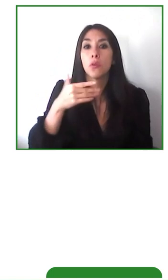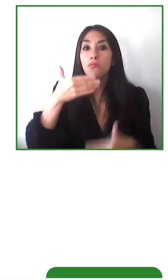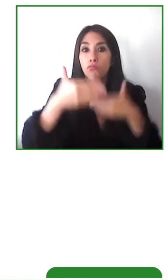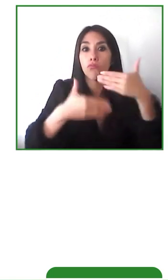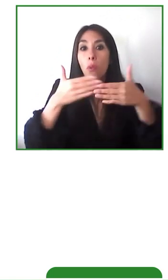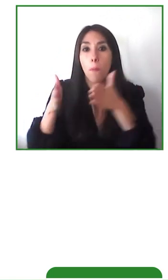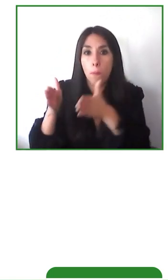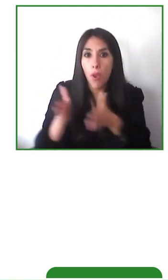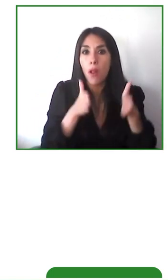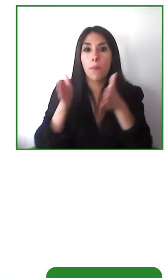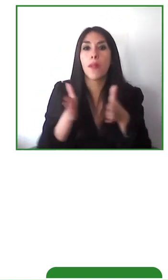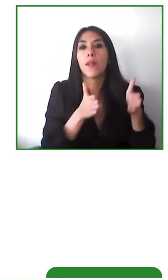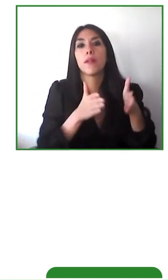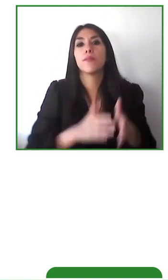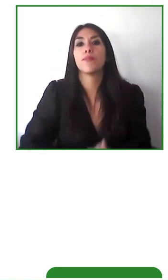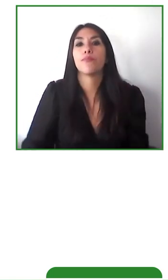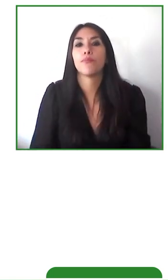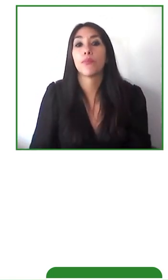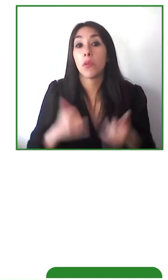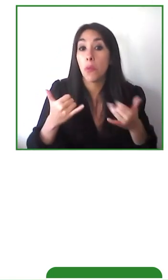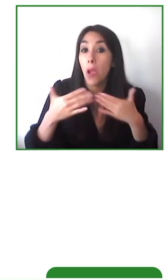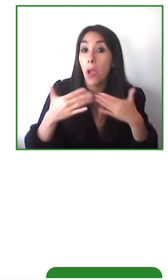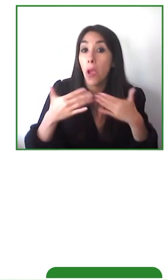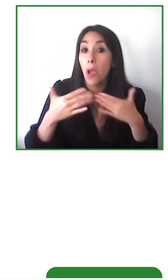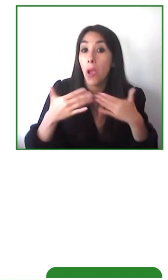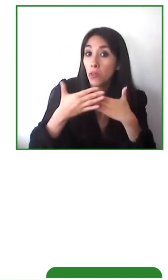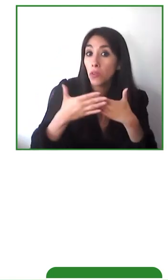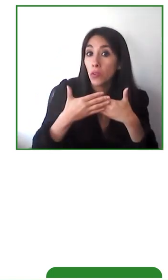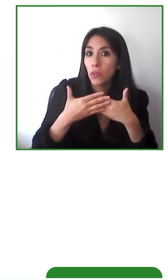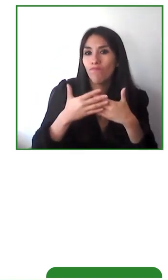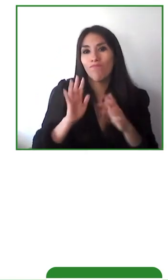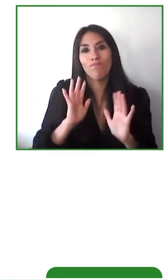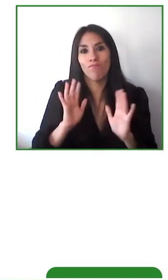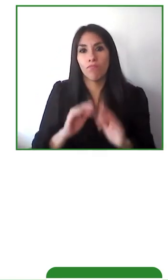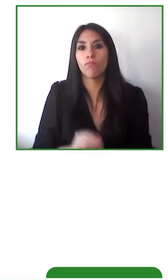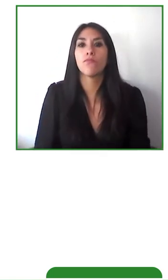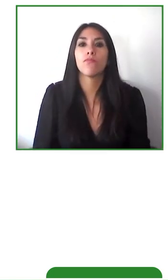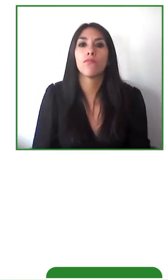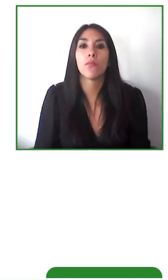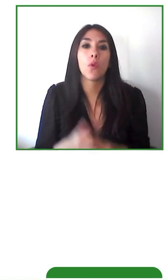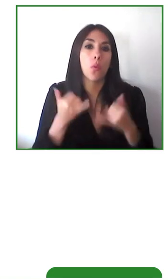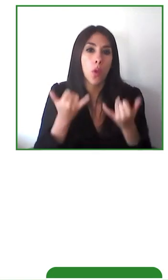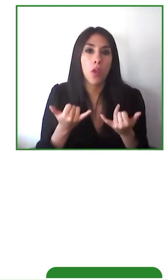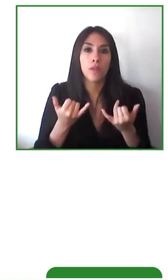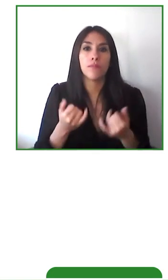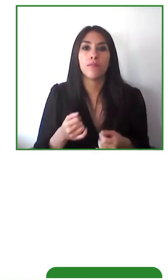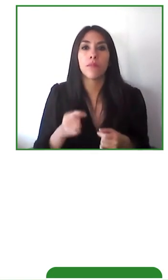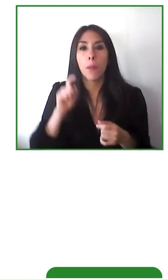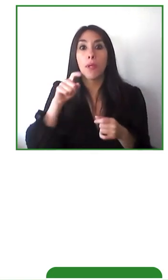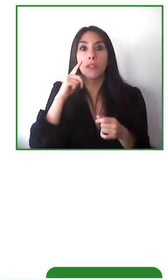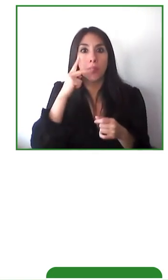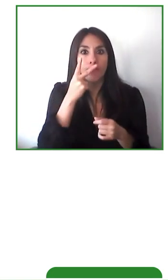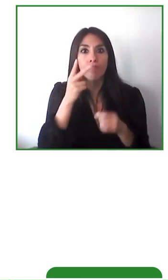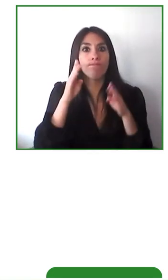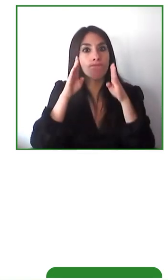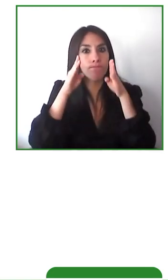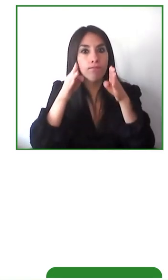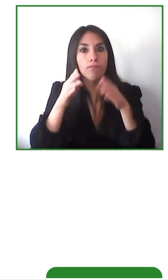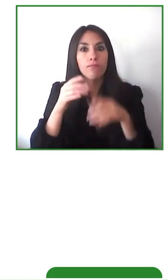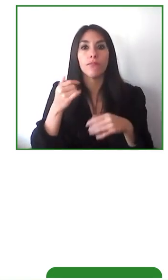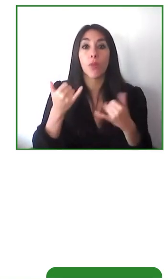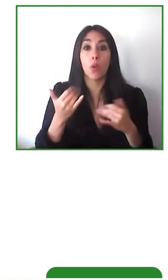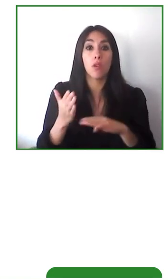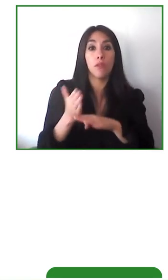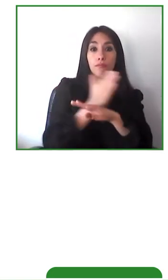fácil. Entonces, sí, hoy es el enfoque en ellos, pero antes de presentarlos y darle el